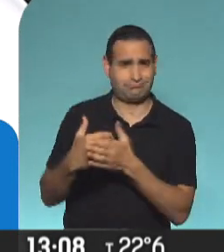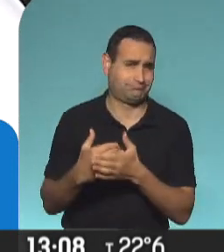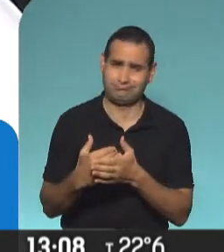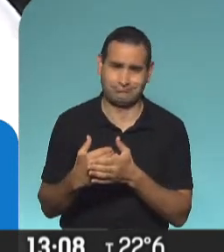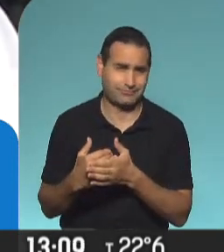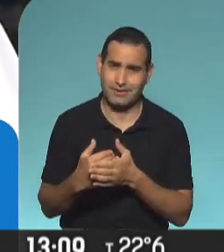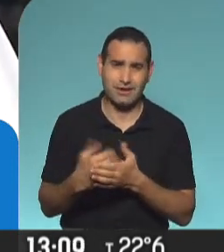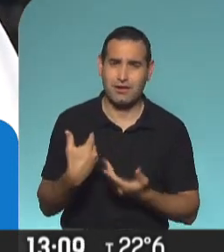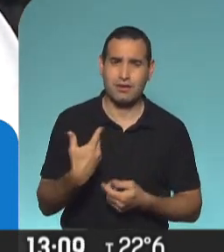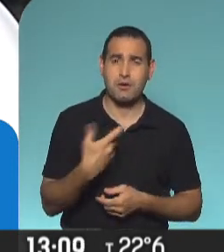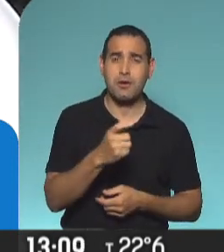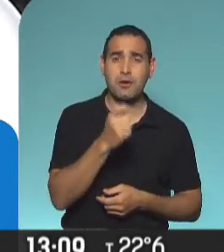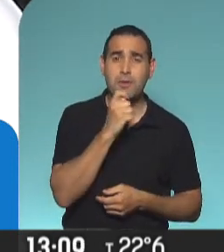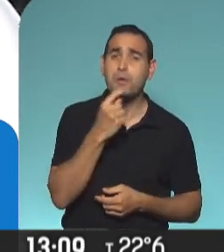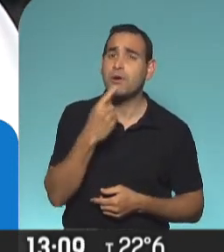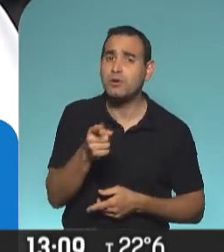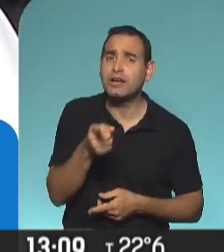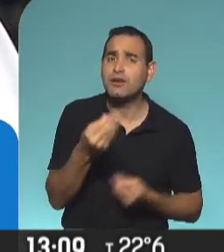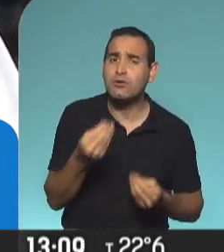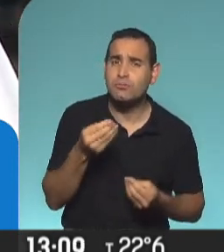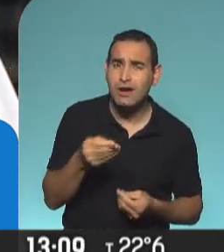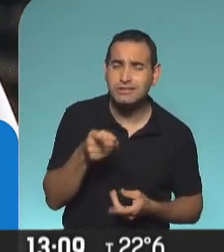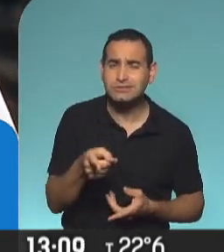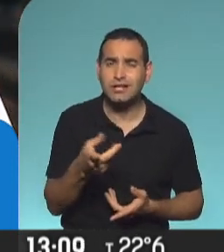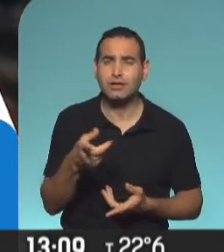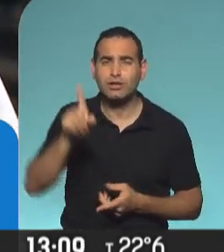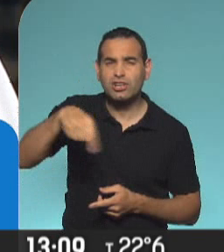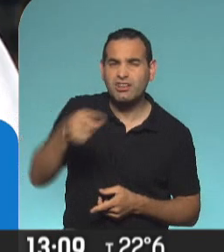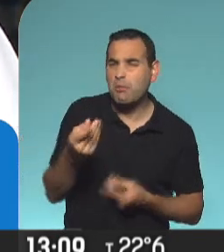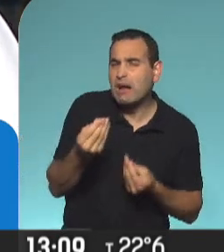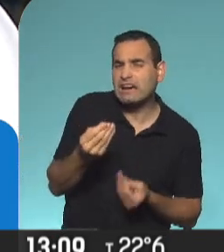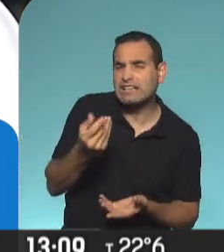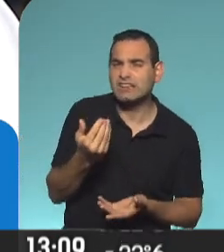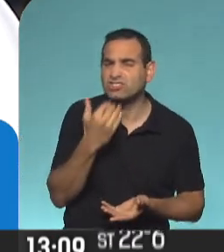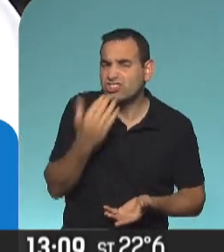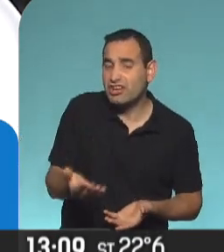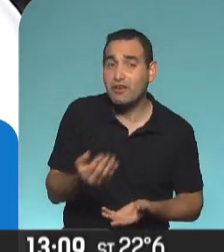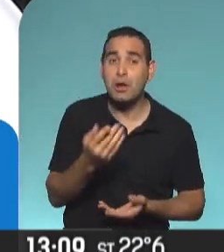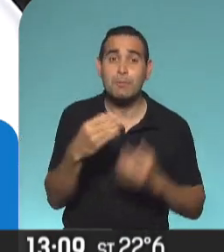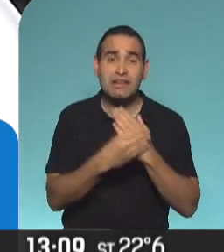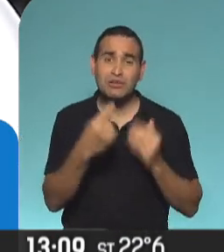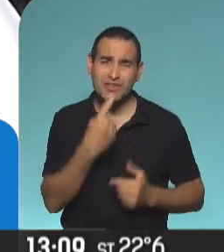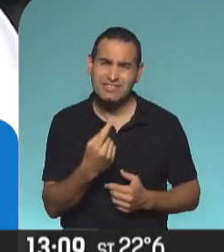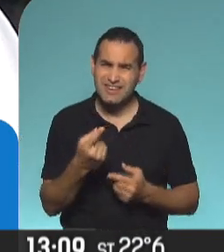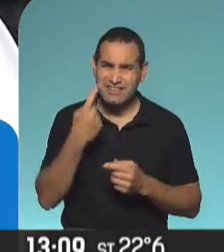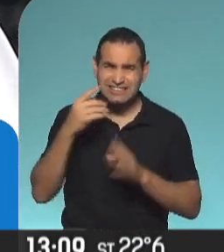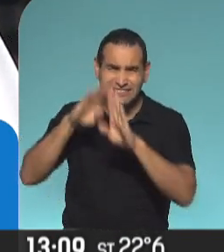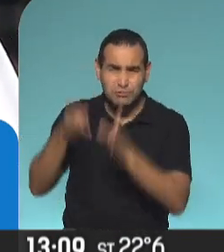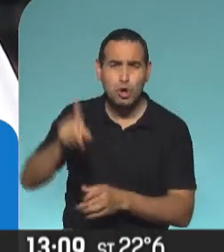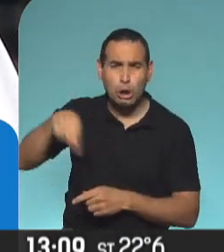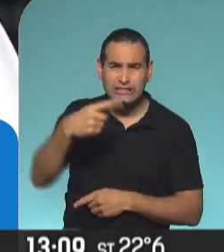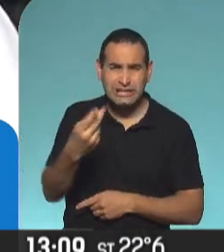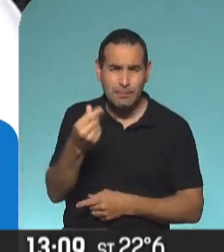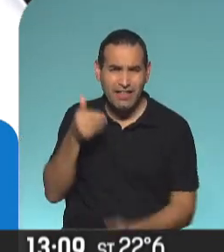parte de los medios. Se nos preguntaba, nos decía, se hablaba del ñoquisec, para qué servíamos. De hecho, un ministro preguntó si valía la pena financiar